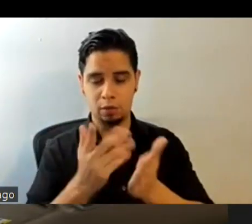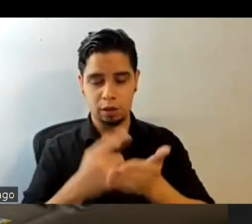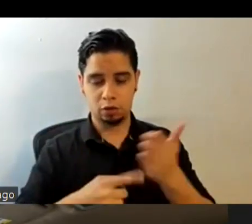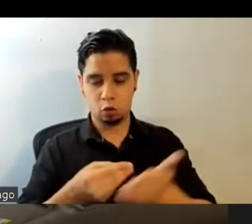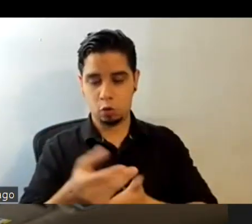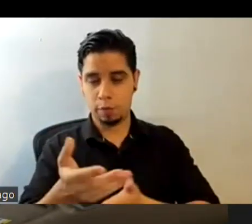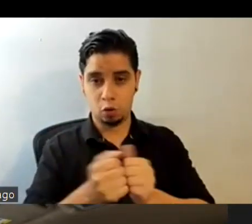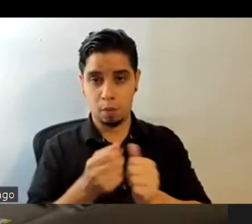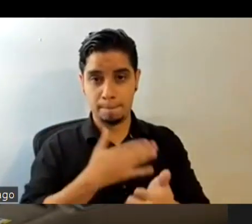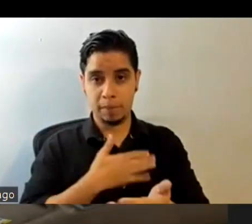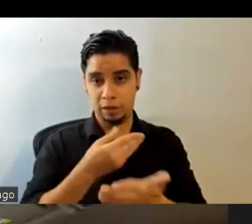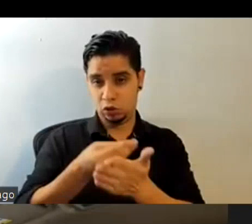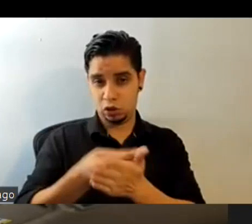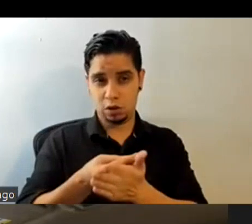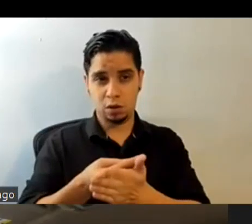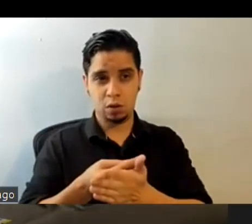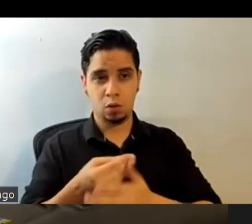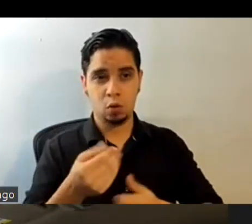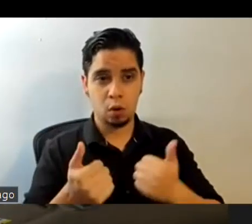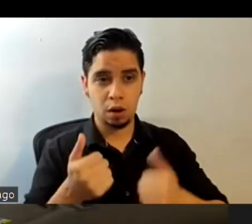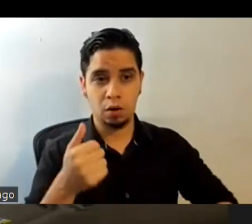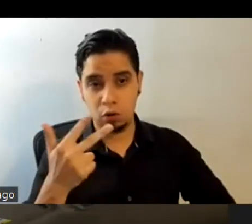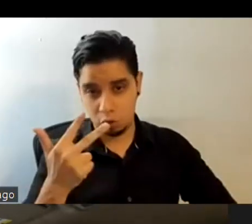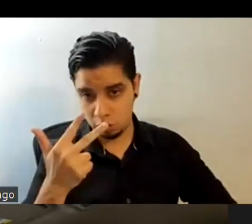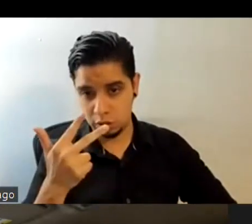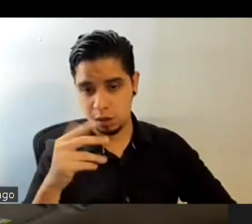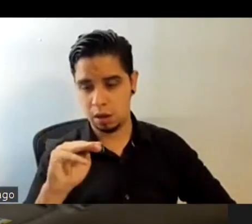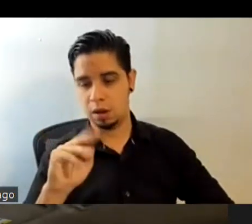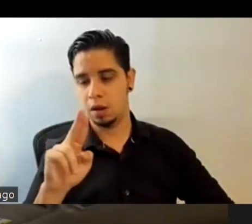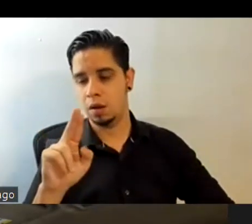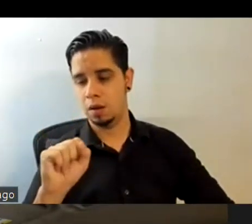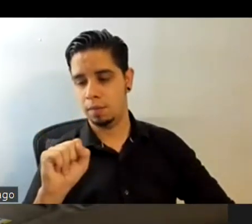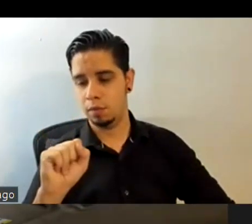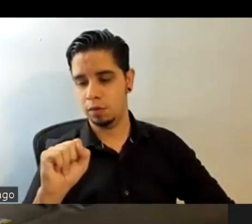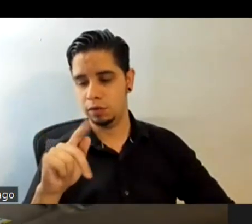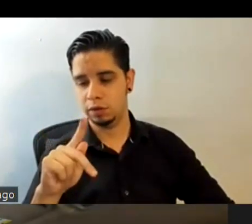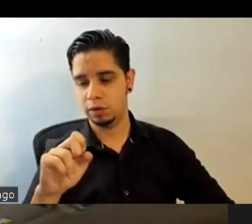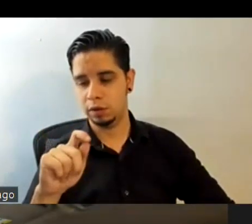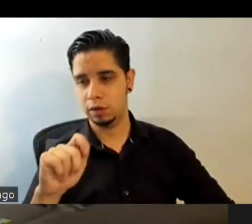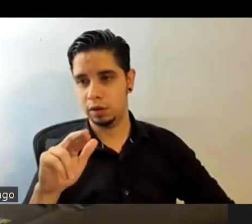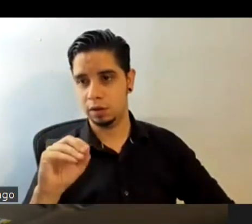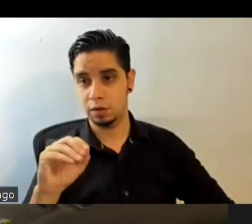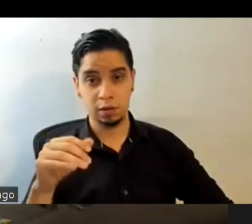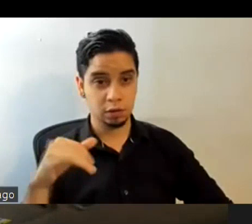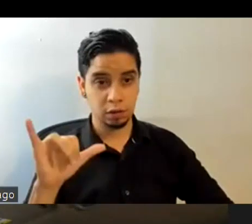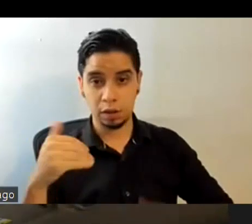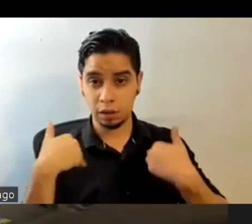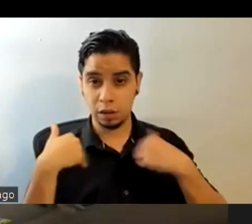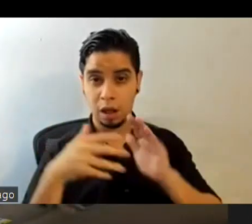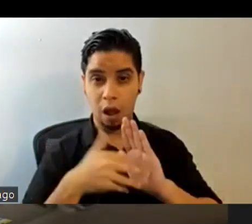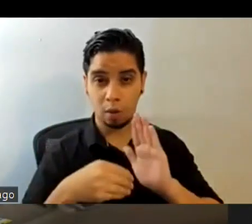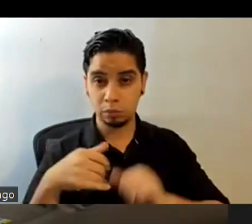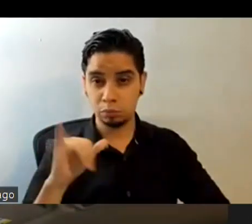así, fue Los Tres Mosqueteros. Todavía está ahí, está ahí. ¿En serio? ¿Todavía tienes esa copia, Adriana?